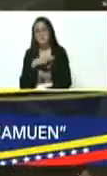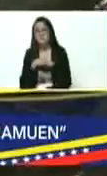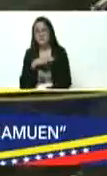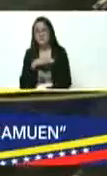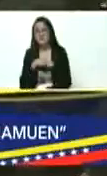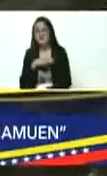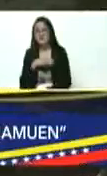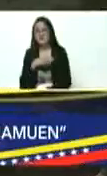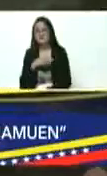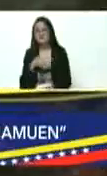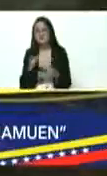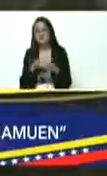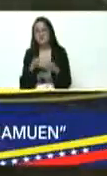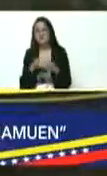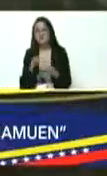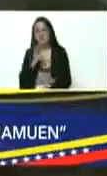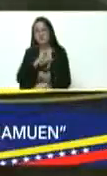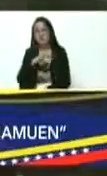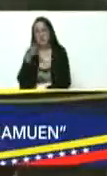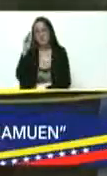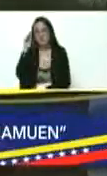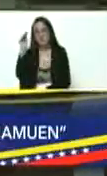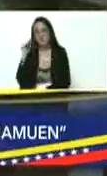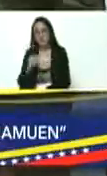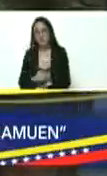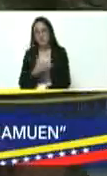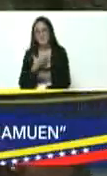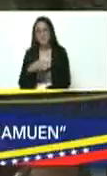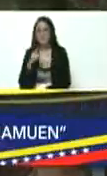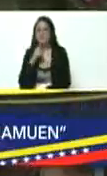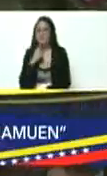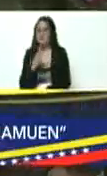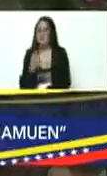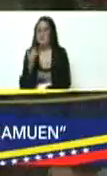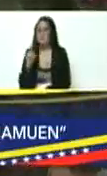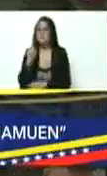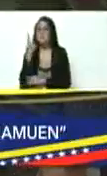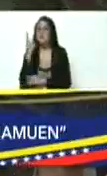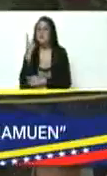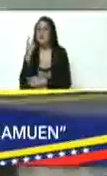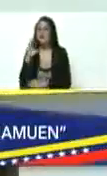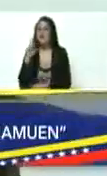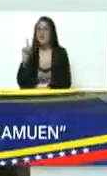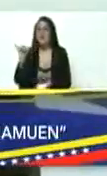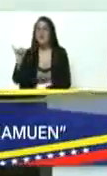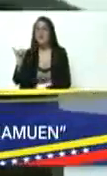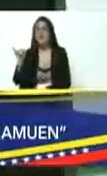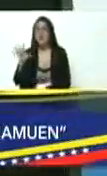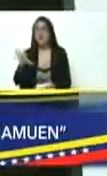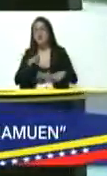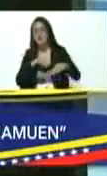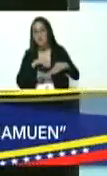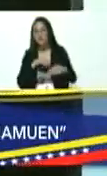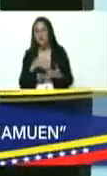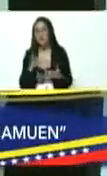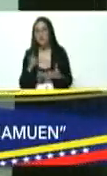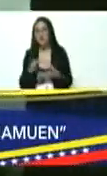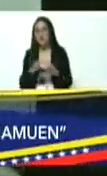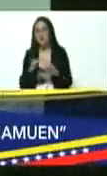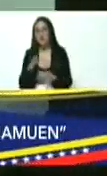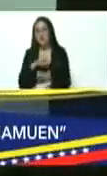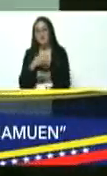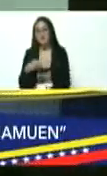con las bricomiles, porque el presidente lo dijo y este fue el primer CDI que asumió la orden del